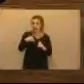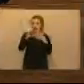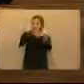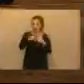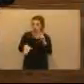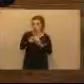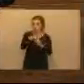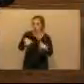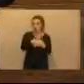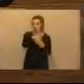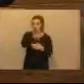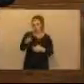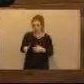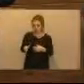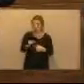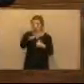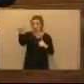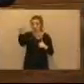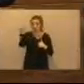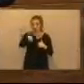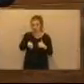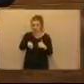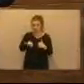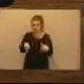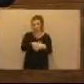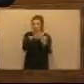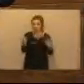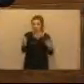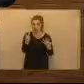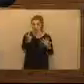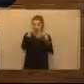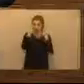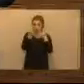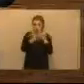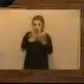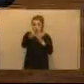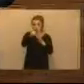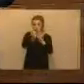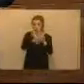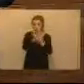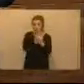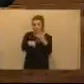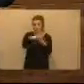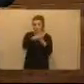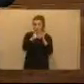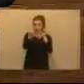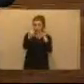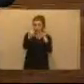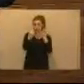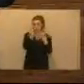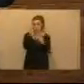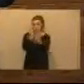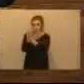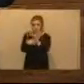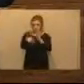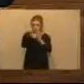19 personas. En el de Gijón, Conservatorio Profesional de Gijón, hay 17 alumnos matriculados en los 6 cursos y serán los